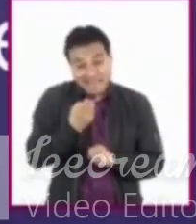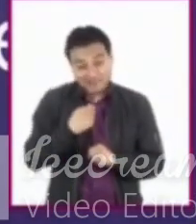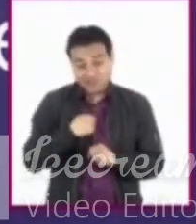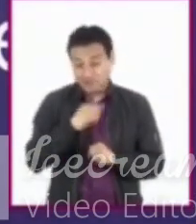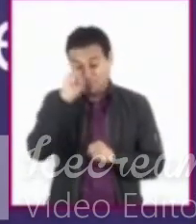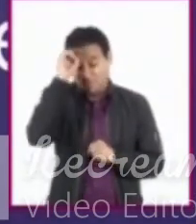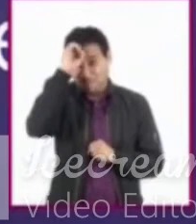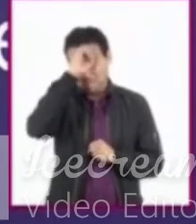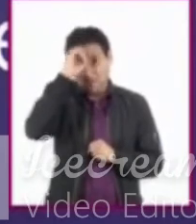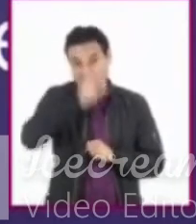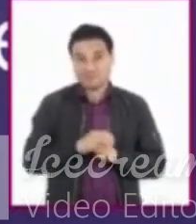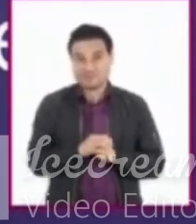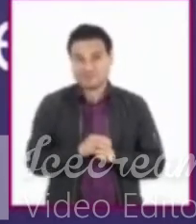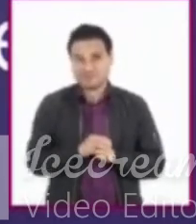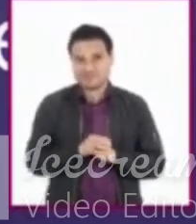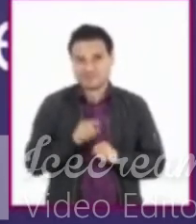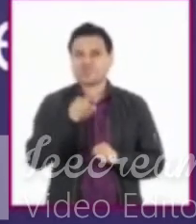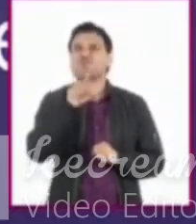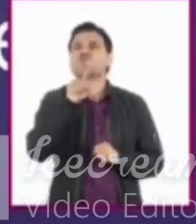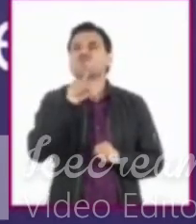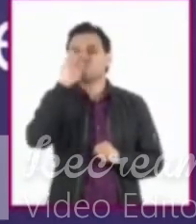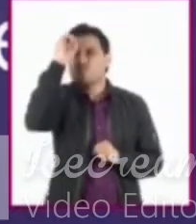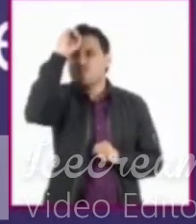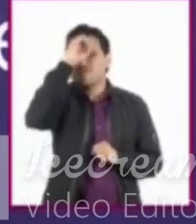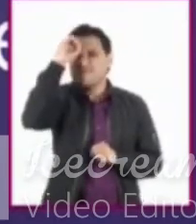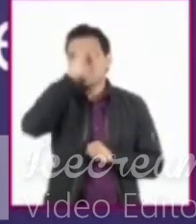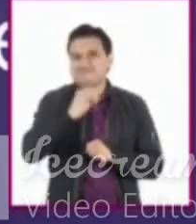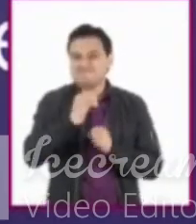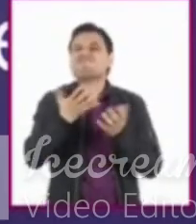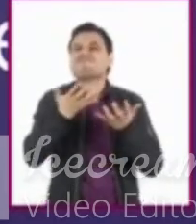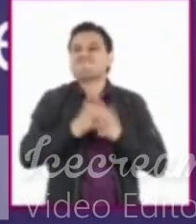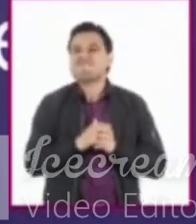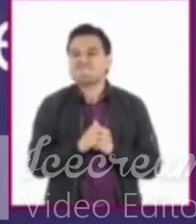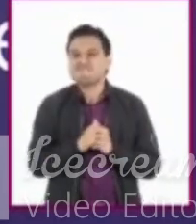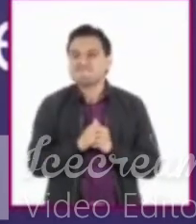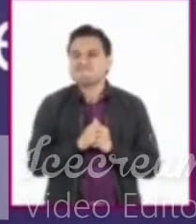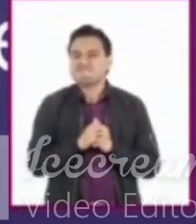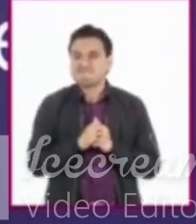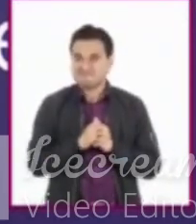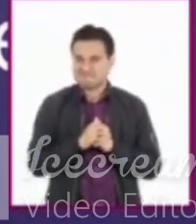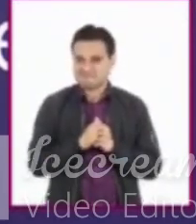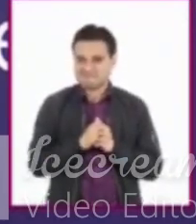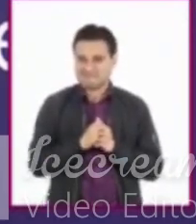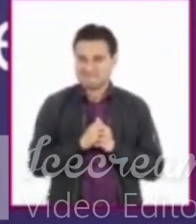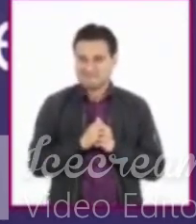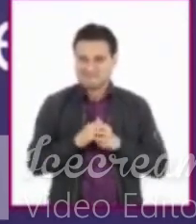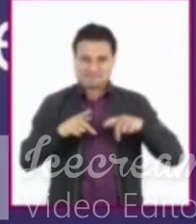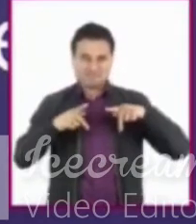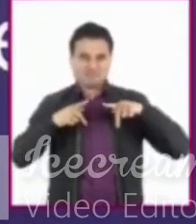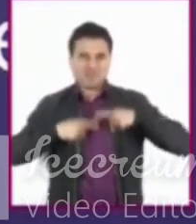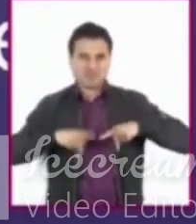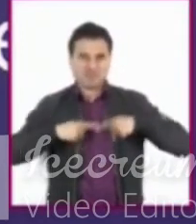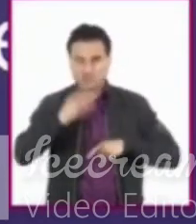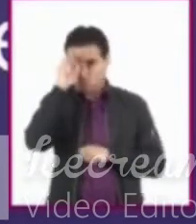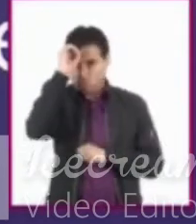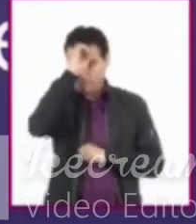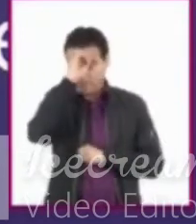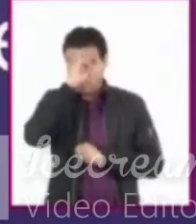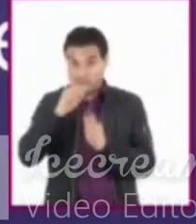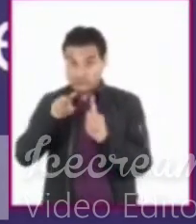vista. ¿Ustedes qué piensan al respecto? Es decir, ¿existen otras perspectivas acerca de este tema?